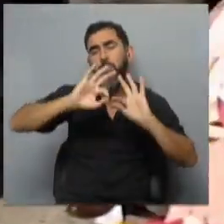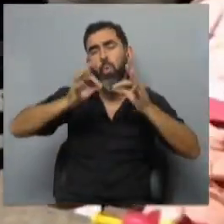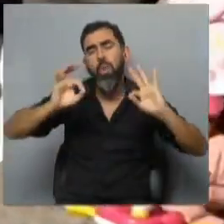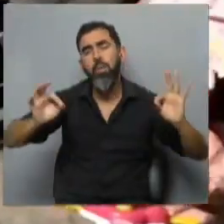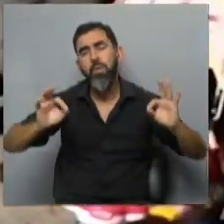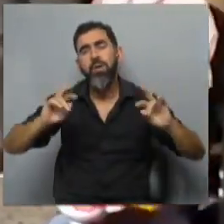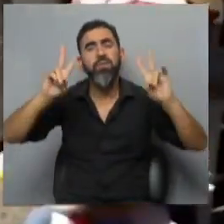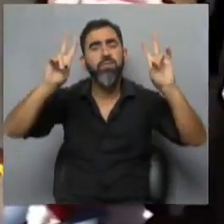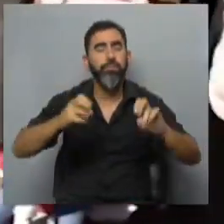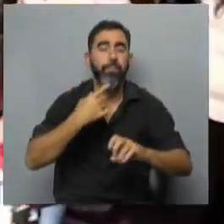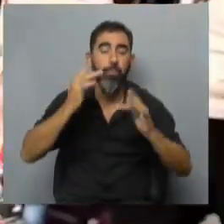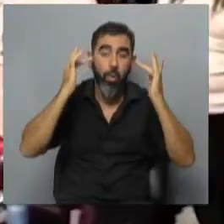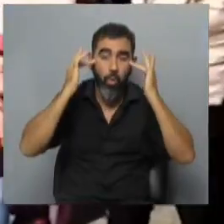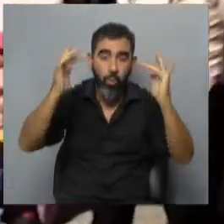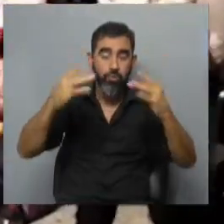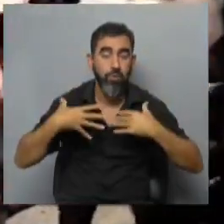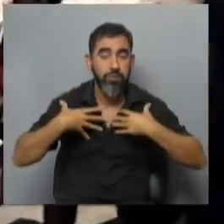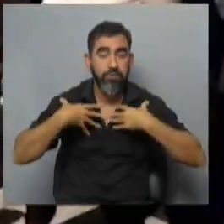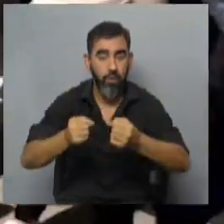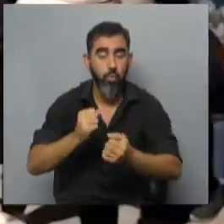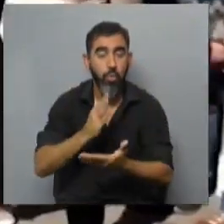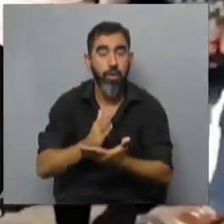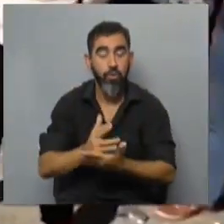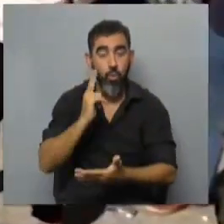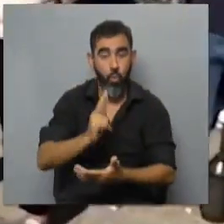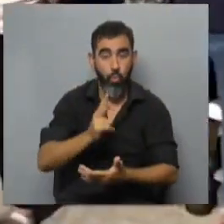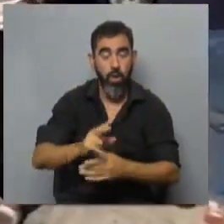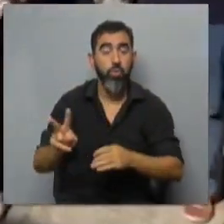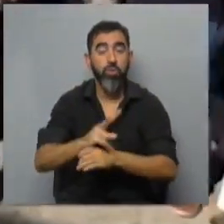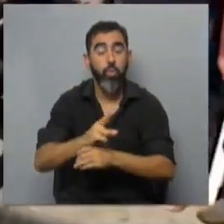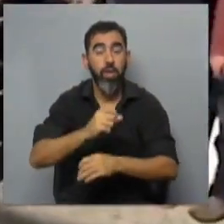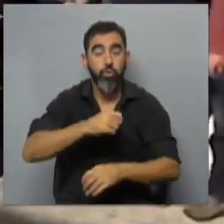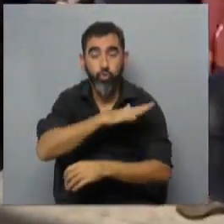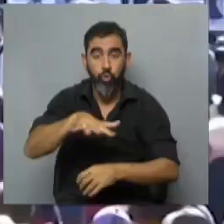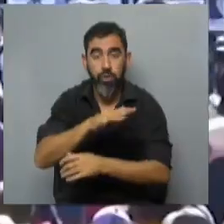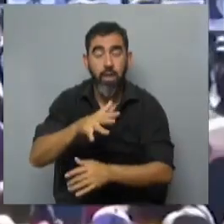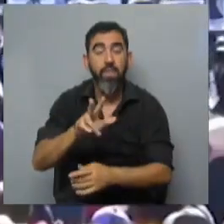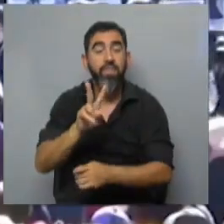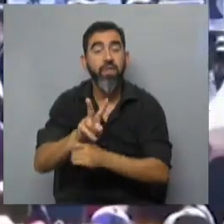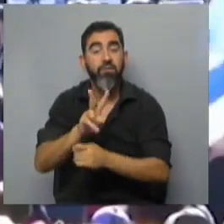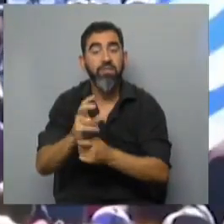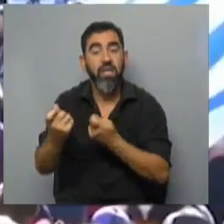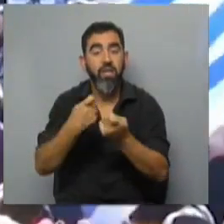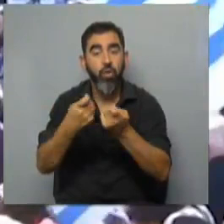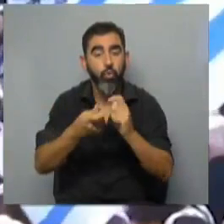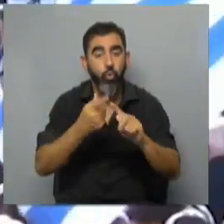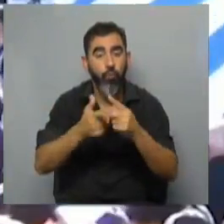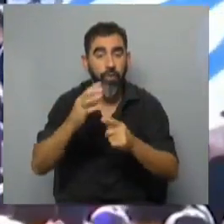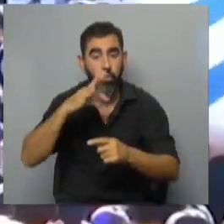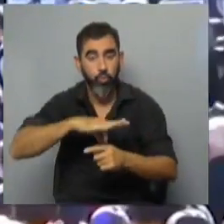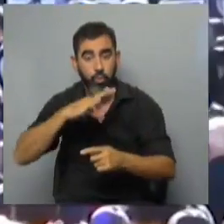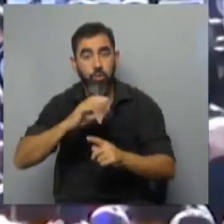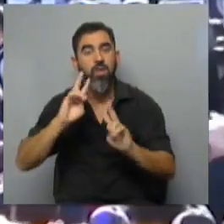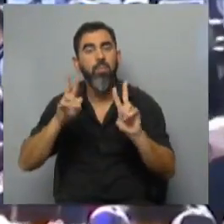mayo abordará temas como educación salud derechos humanos seguridad social defensa de la negociación colectiva y va a ser una